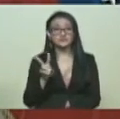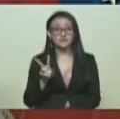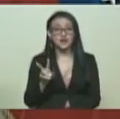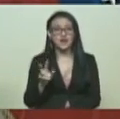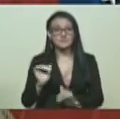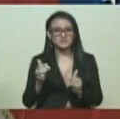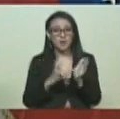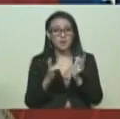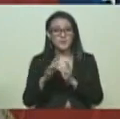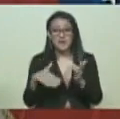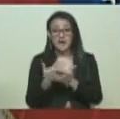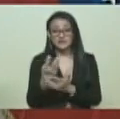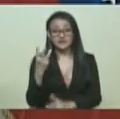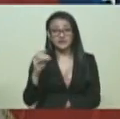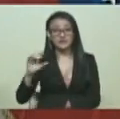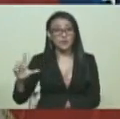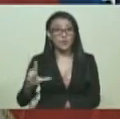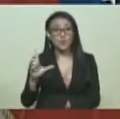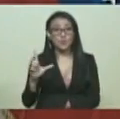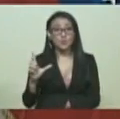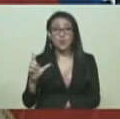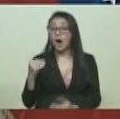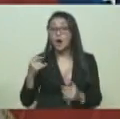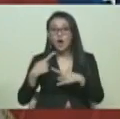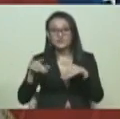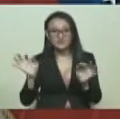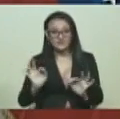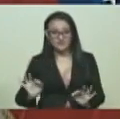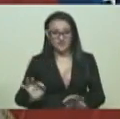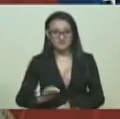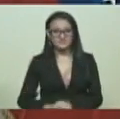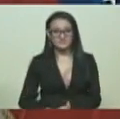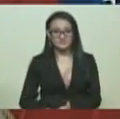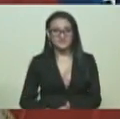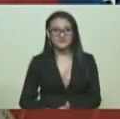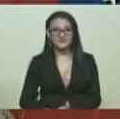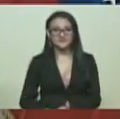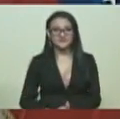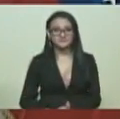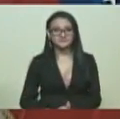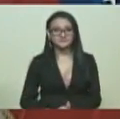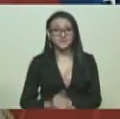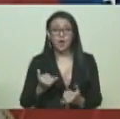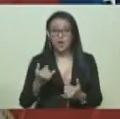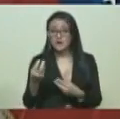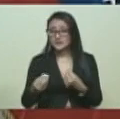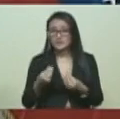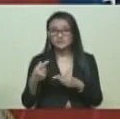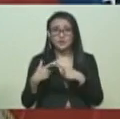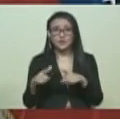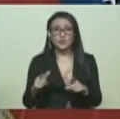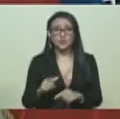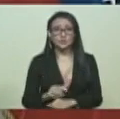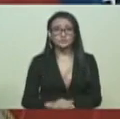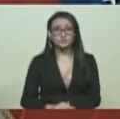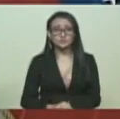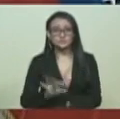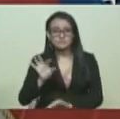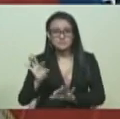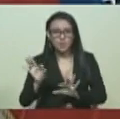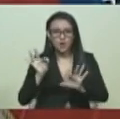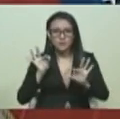abril hasta el 30 de julio. Ya no va a ser así. Ahora ellos están actuando de otra manera, golpes